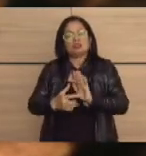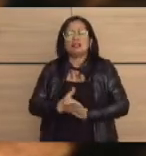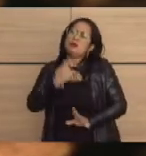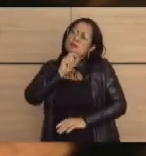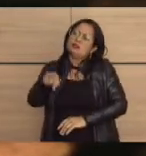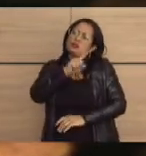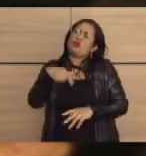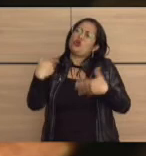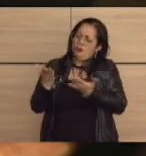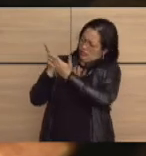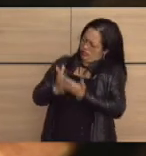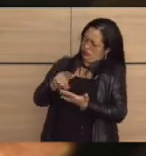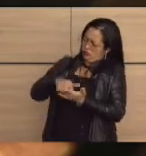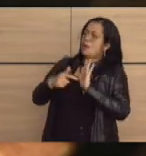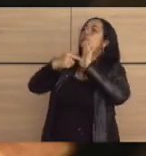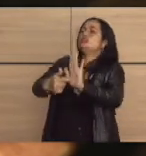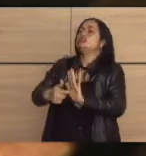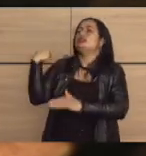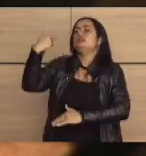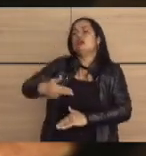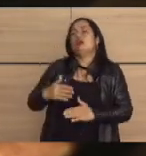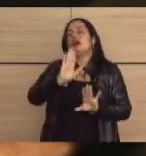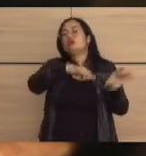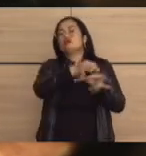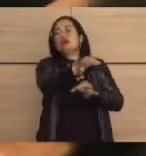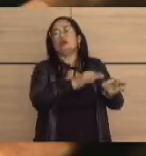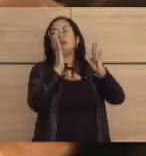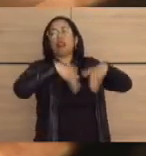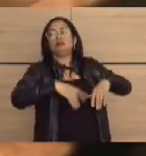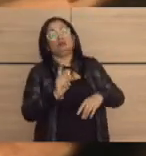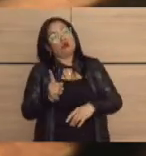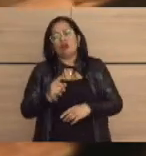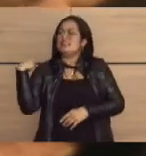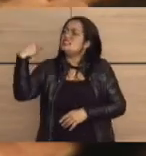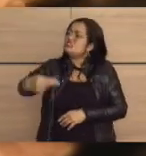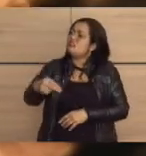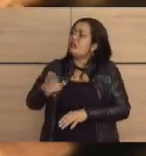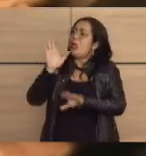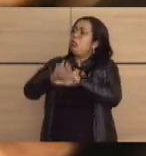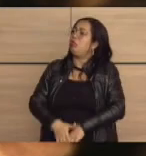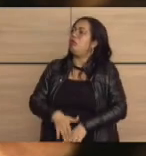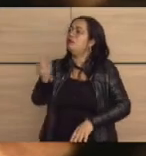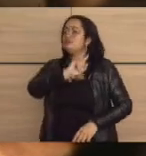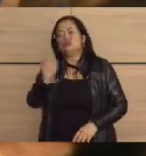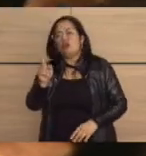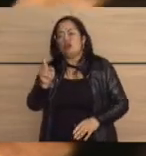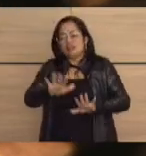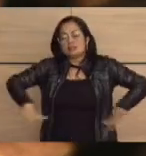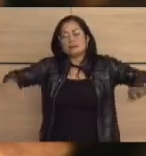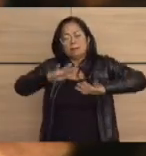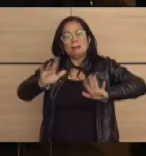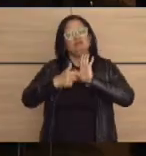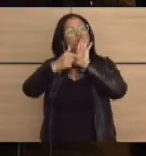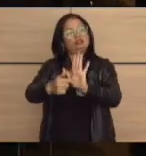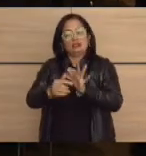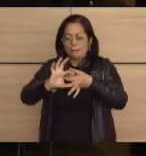eso, ¿cómo desde la literatura y la historia no neguemos esas historias, sino que volvamos unos espacios de